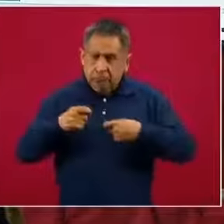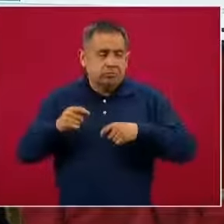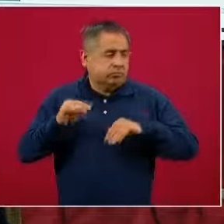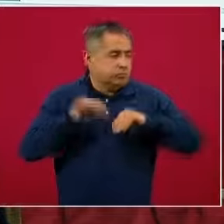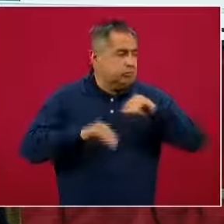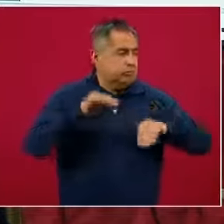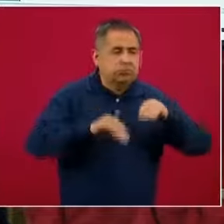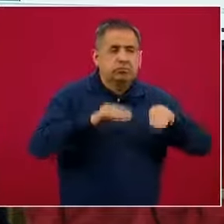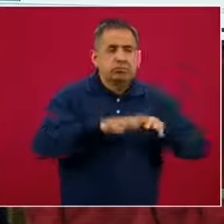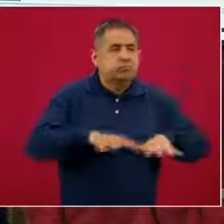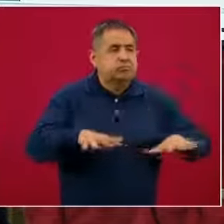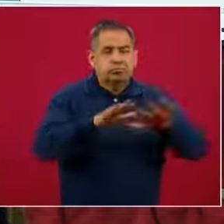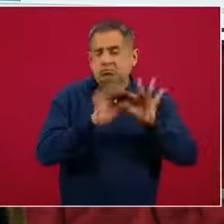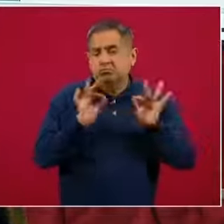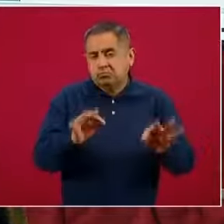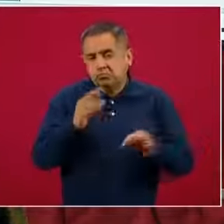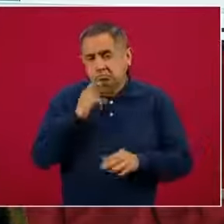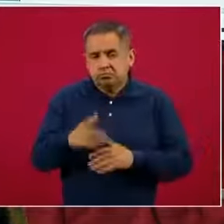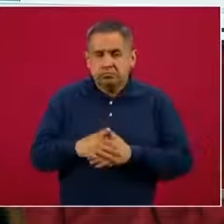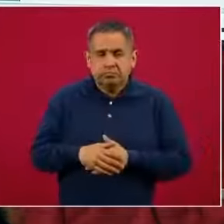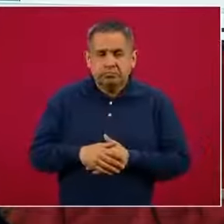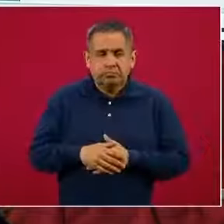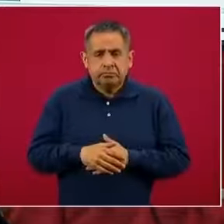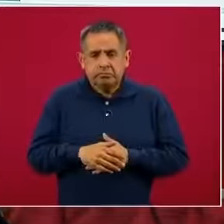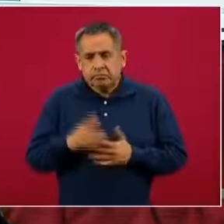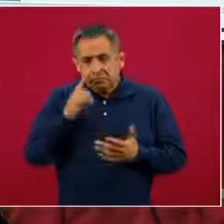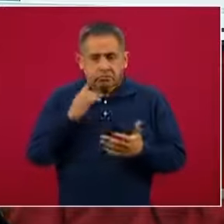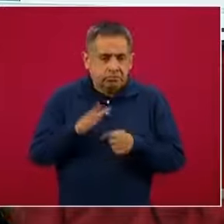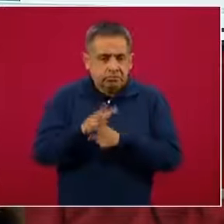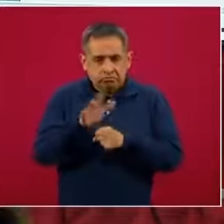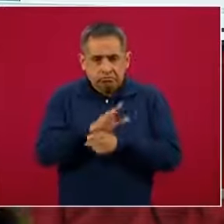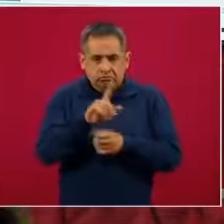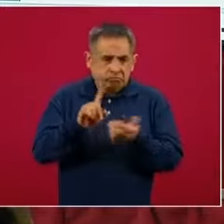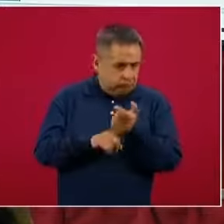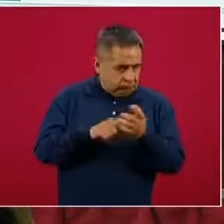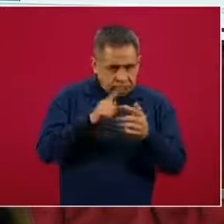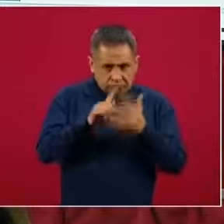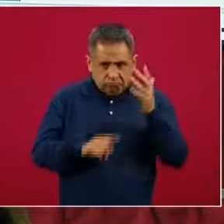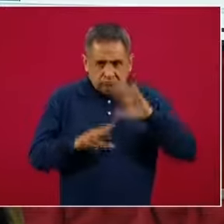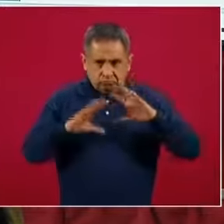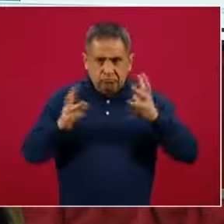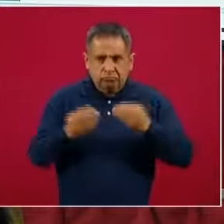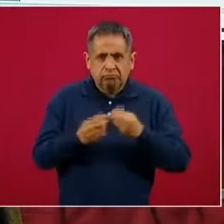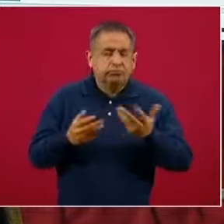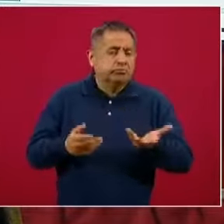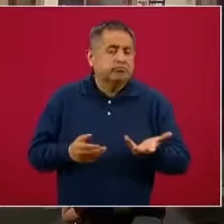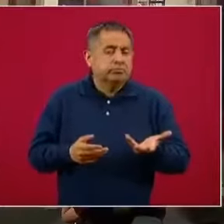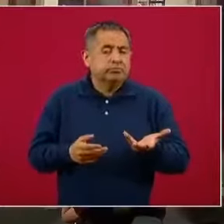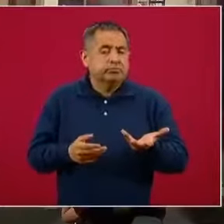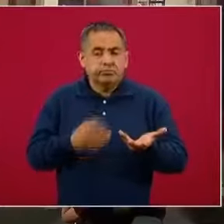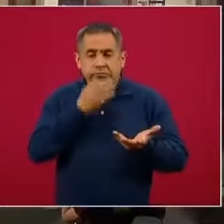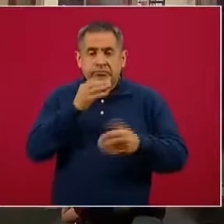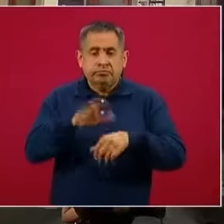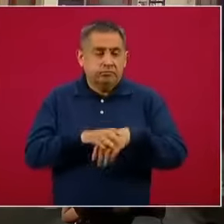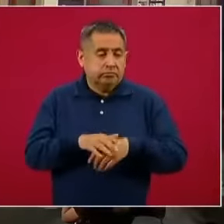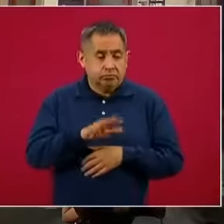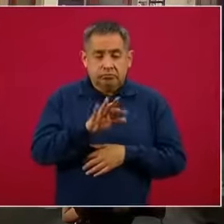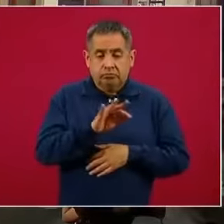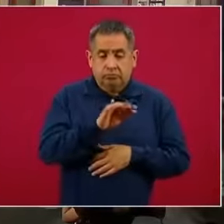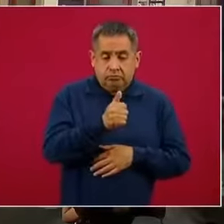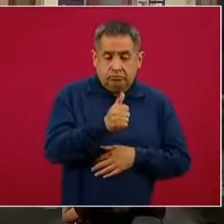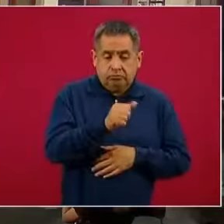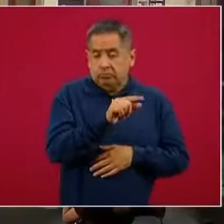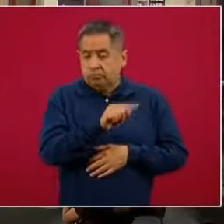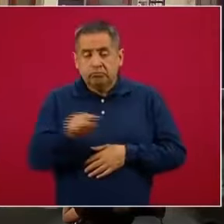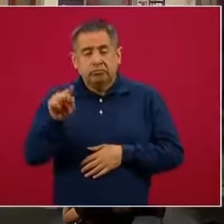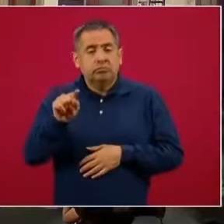y ya nada más, ya no nos falta nada, ya estamos en las 110, pero sí quería decirles, pasamos de 46